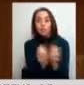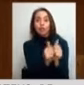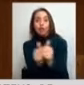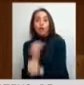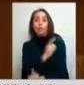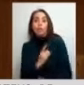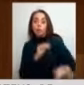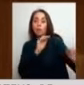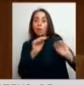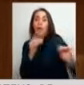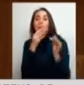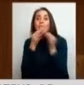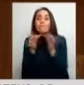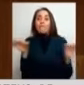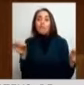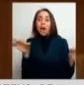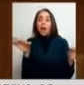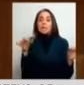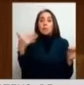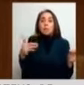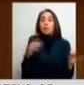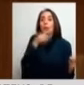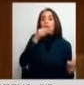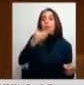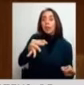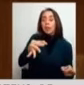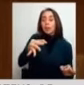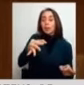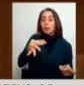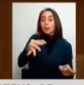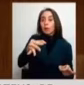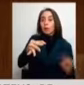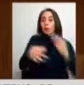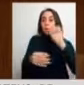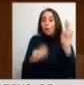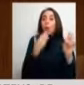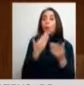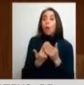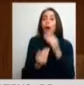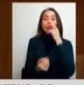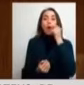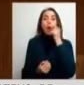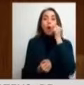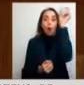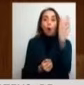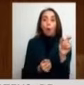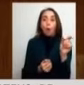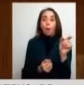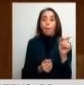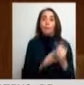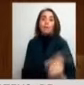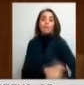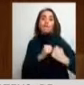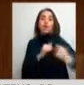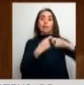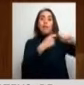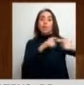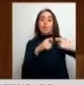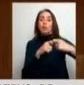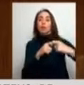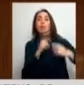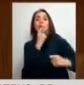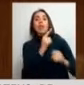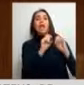frase que es muy muy importante cuando un hombre era enérgico con una discusión era claro para